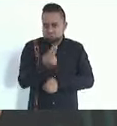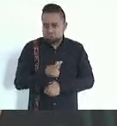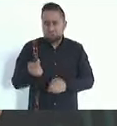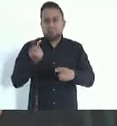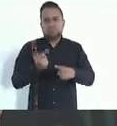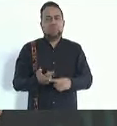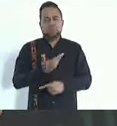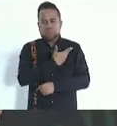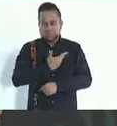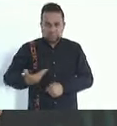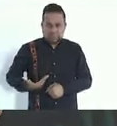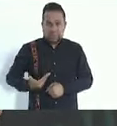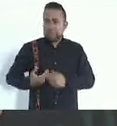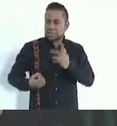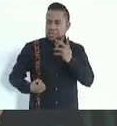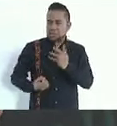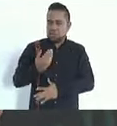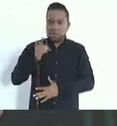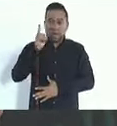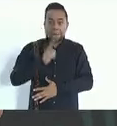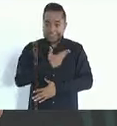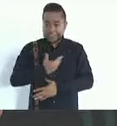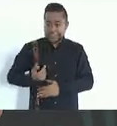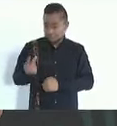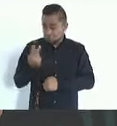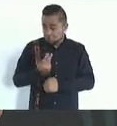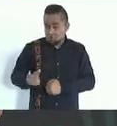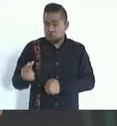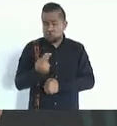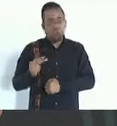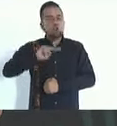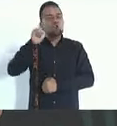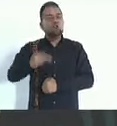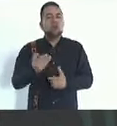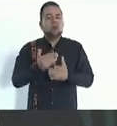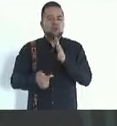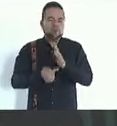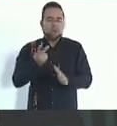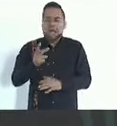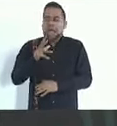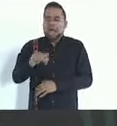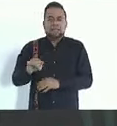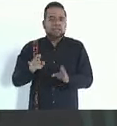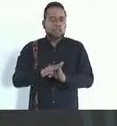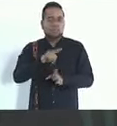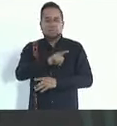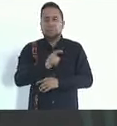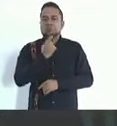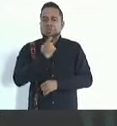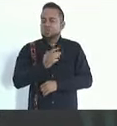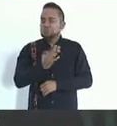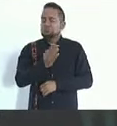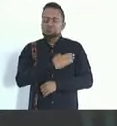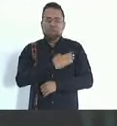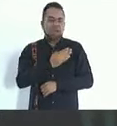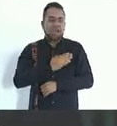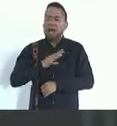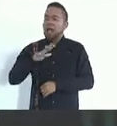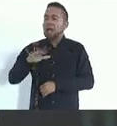presidente y la nueva presidenta. Y es parte de la generosidad del presidente López Obrador, que